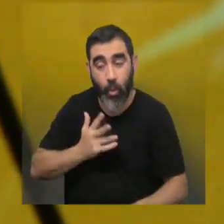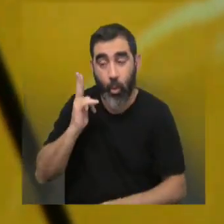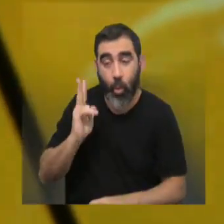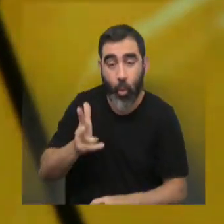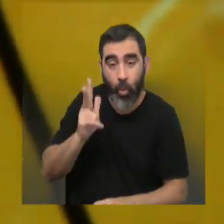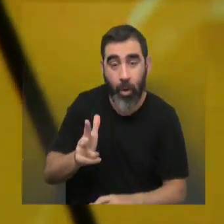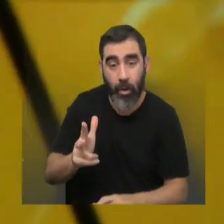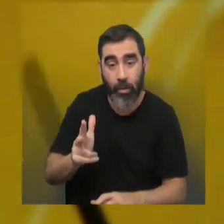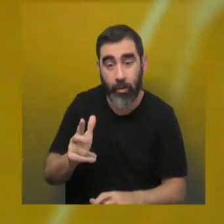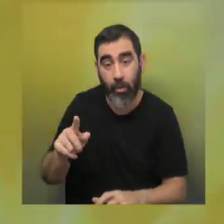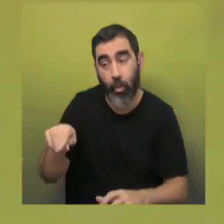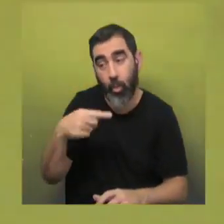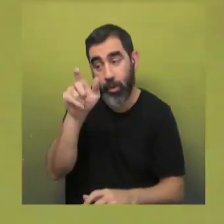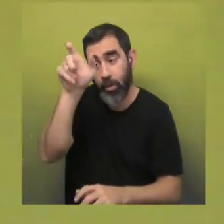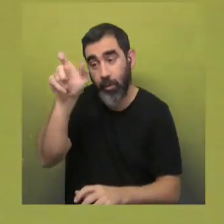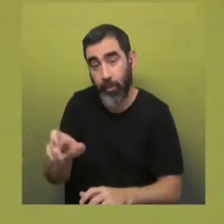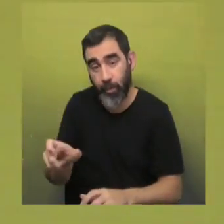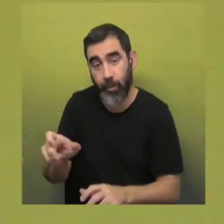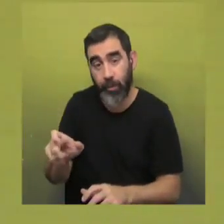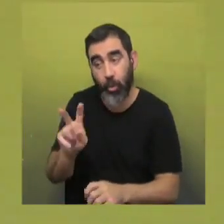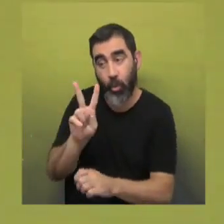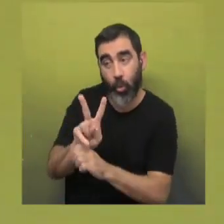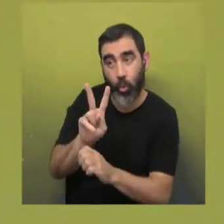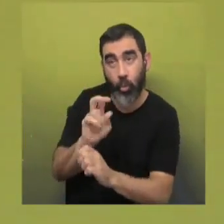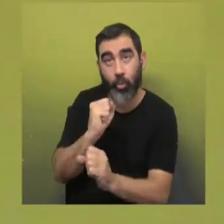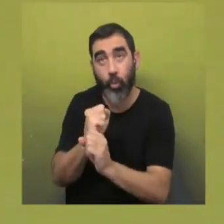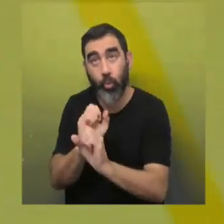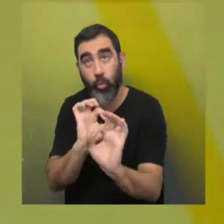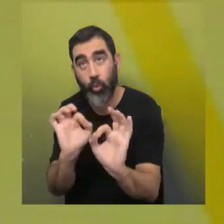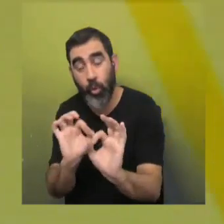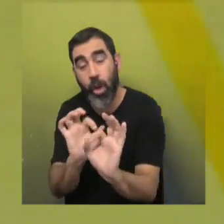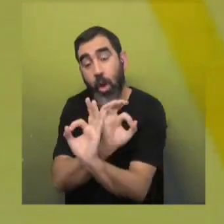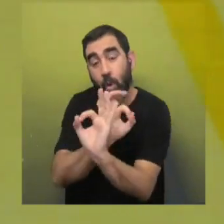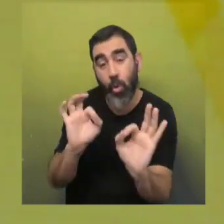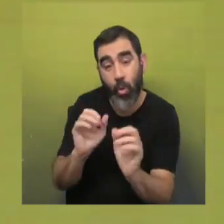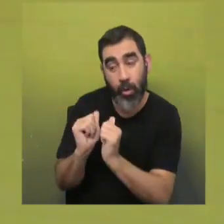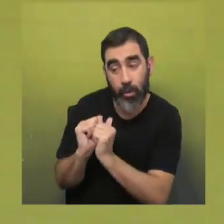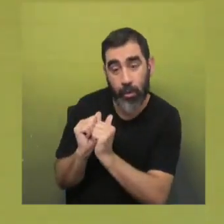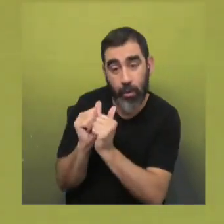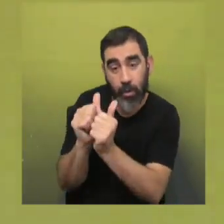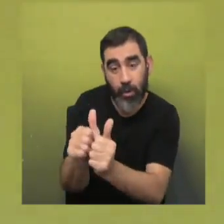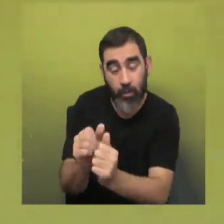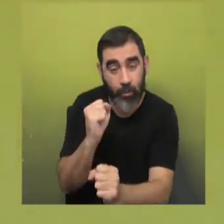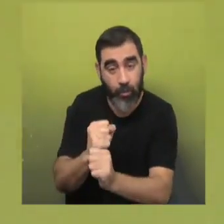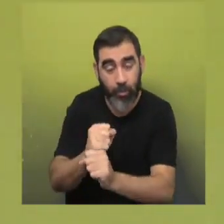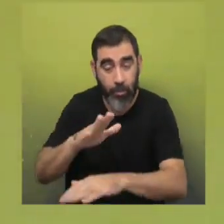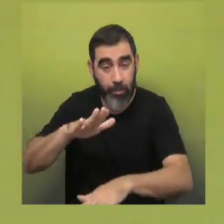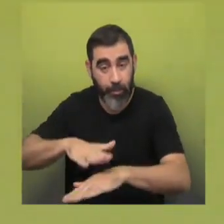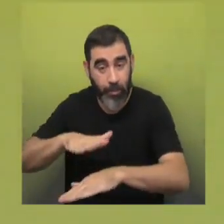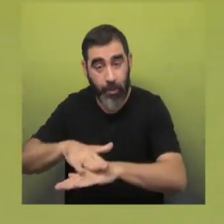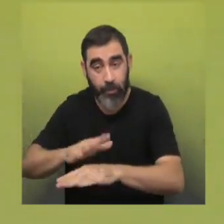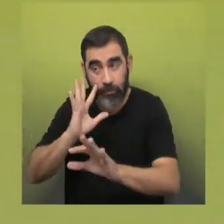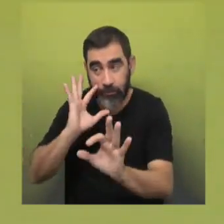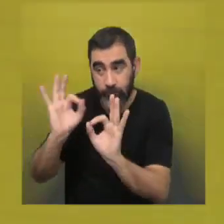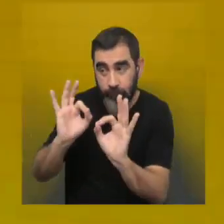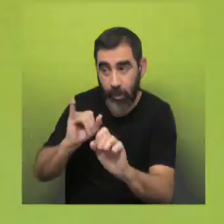otra persona que se encarga o bien de controlar el trabajo hecho o bien de acompañarnos mientras se hace eso para verificar que no